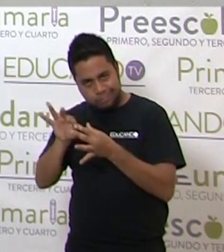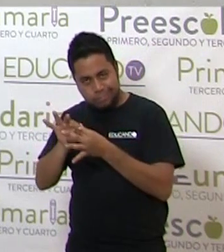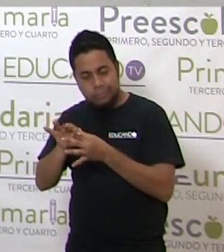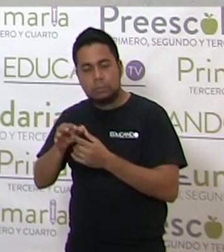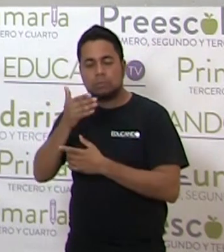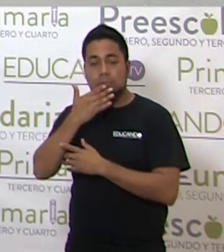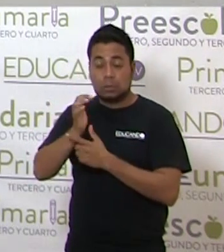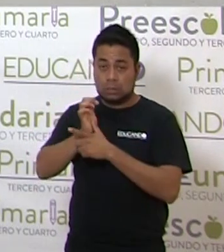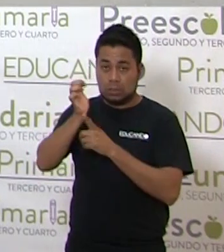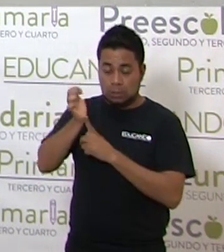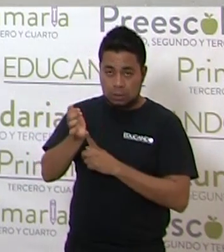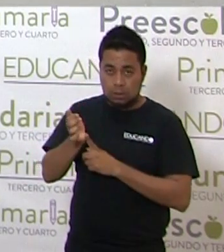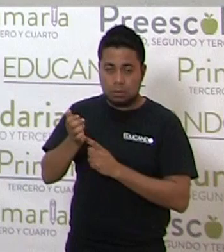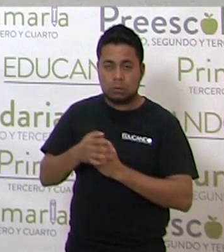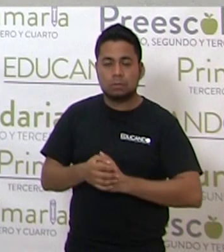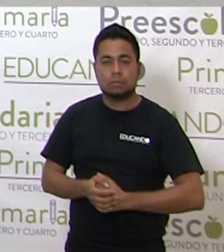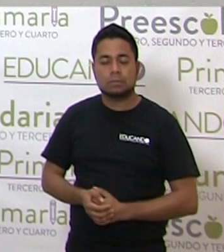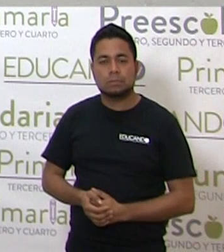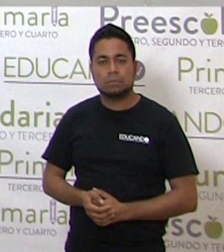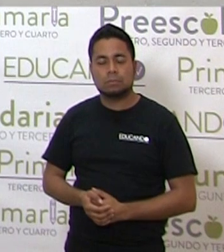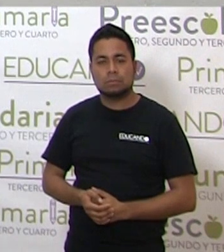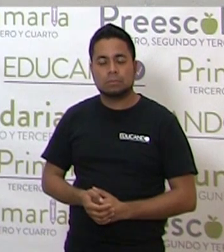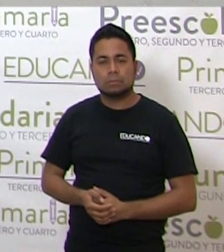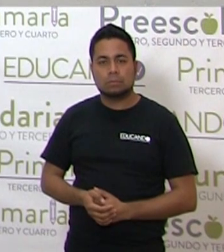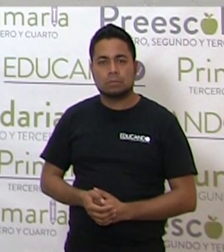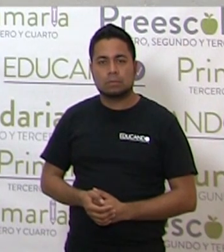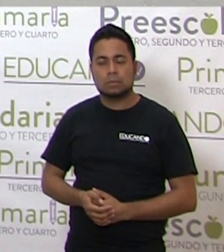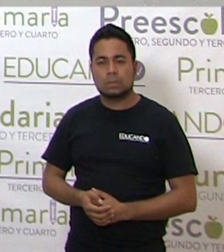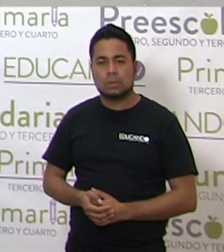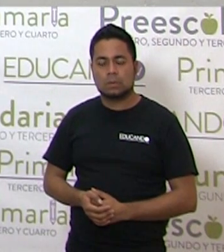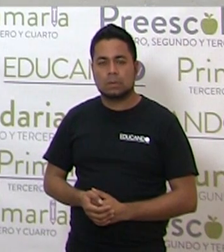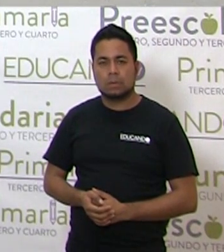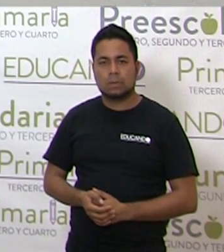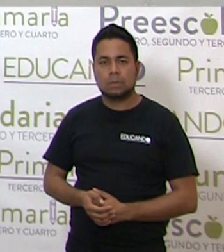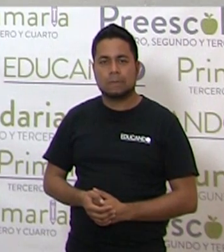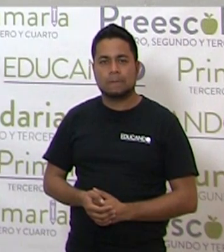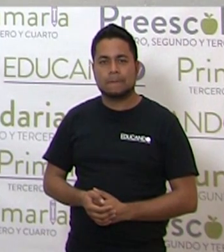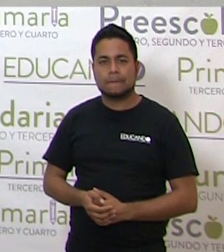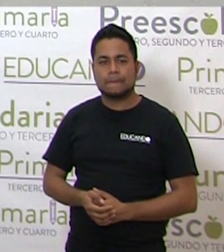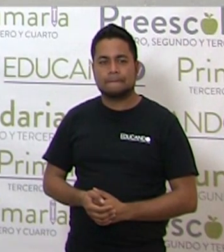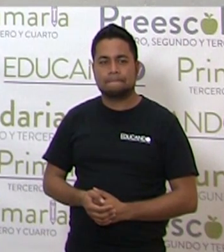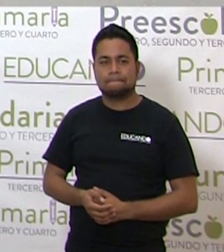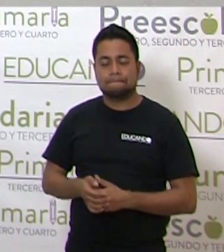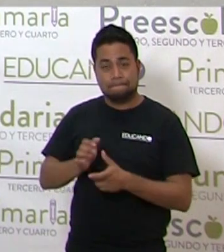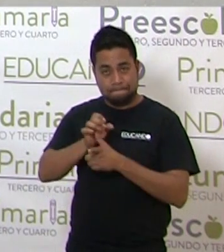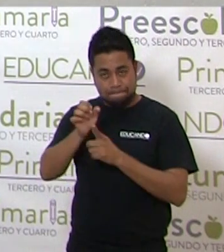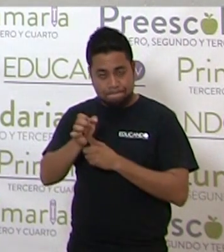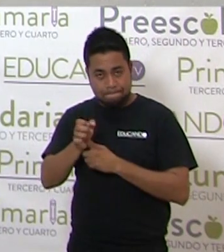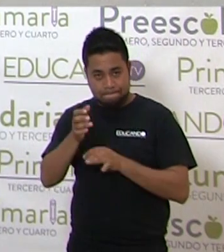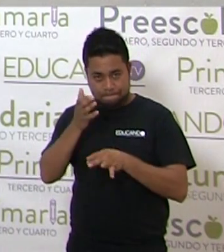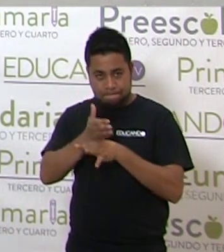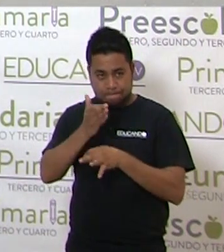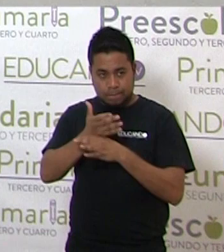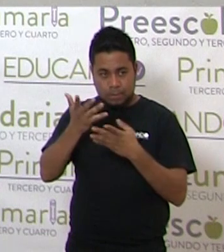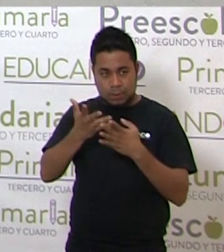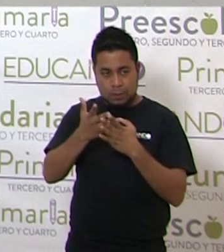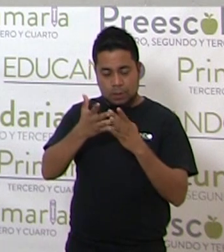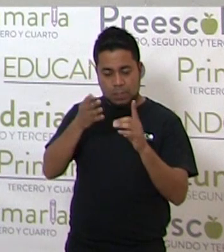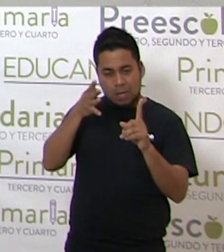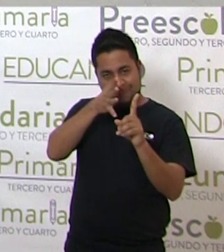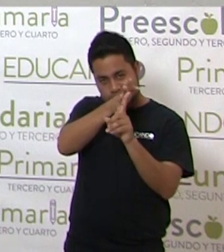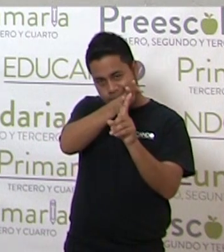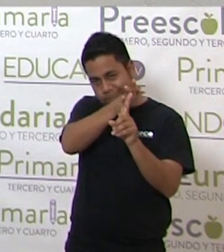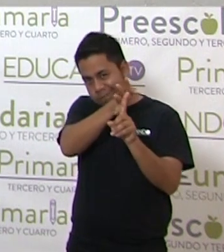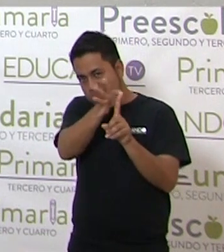Entonces, vamos a hablar y vamos a hacer un pequeño mapa